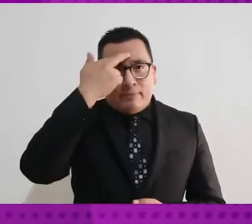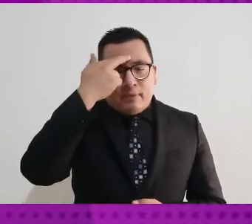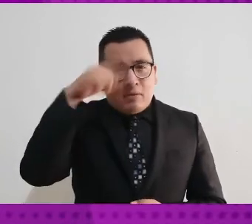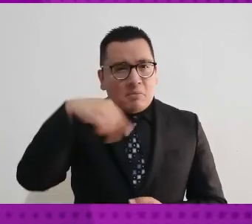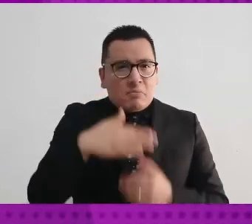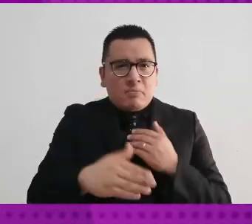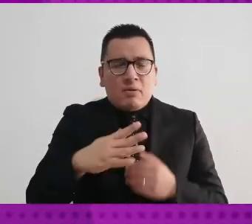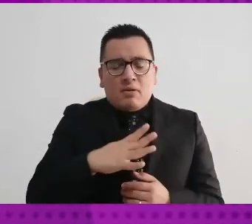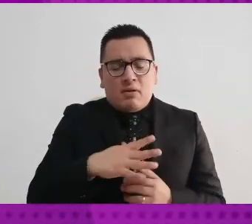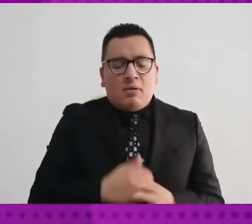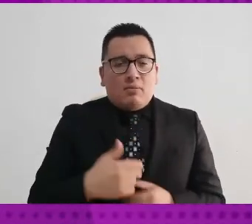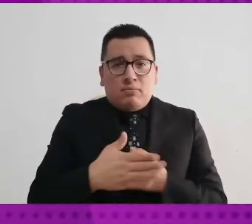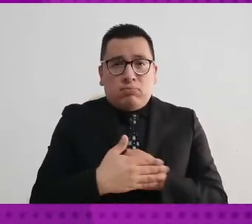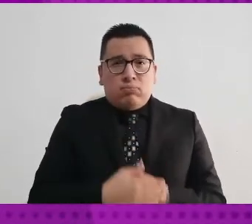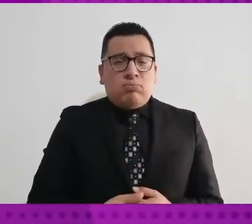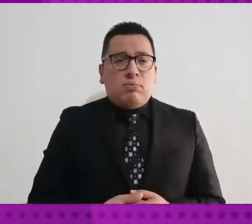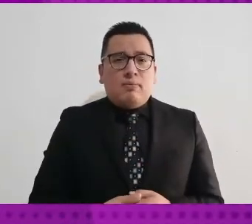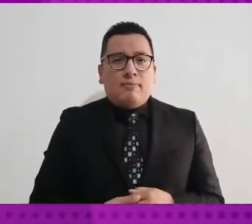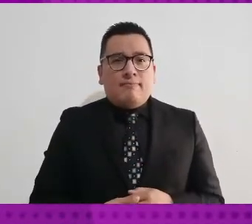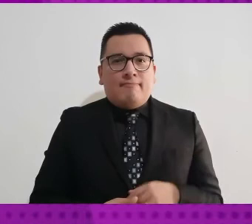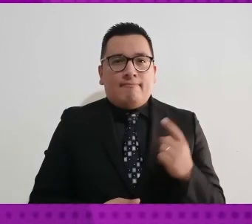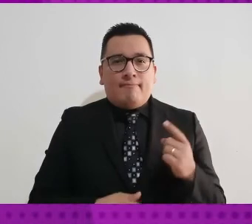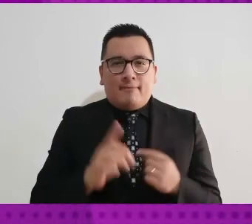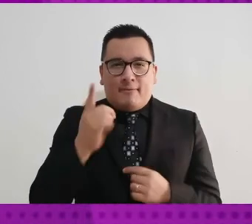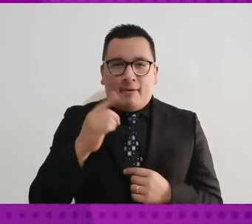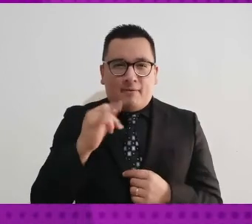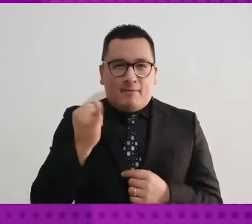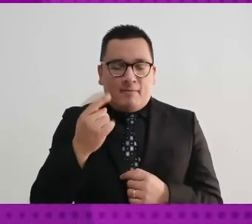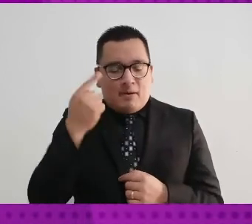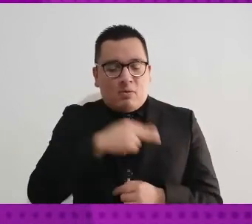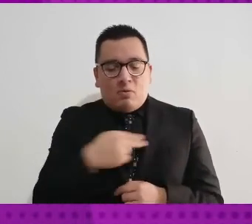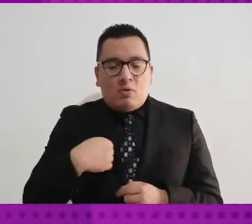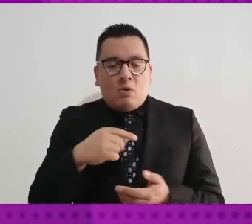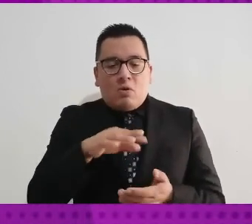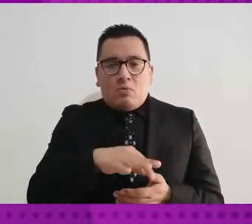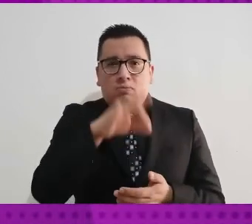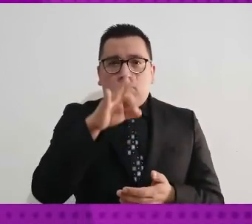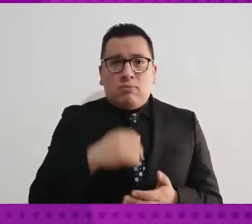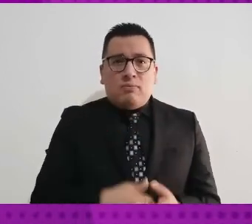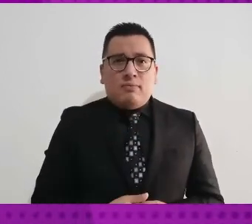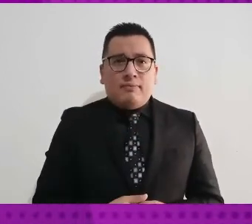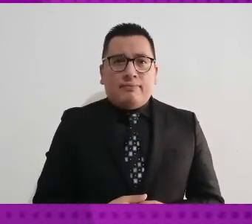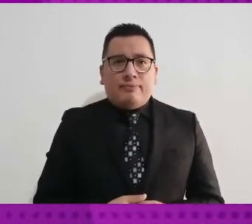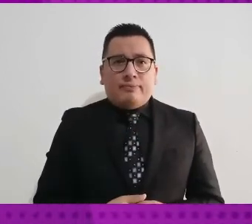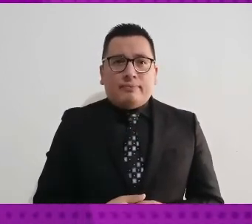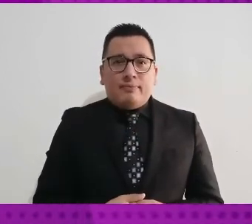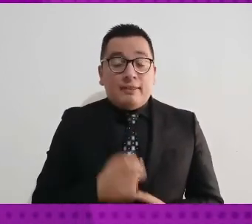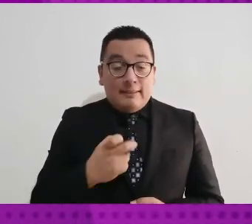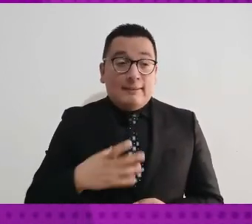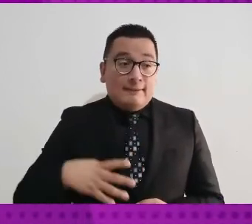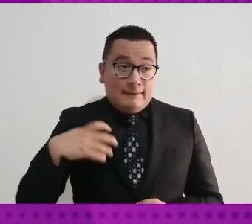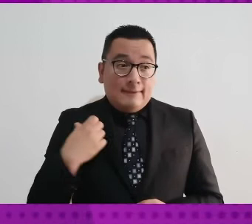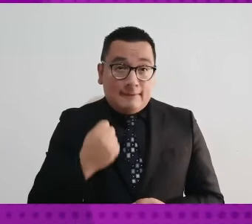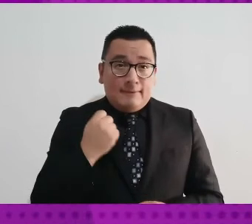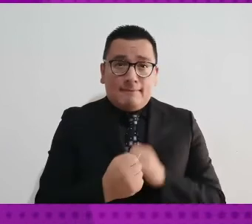recordarles desde ahora que hay una cita que hay que cumplir el primer domingo de junio para que vayamos a elegir de manera libre y auténtica, que mucho nos ha